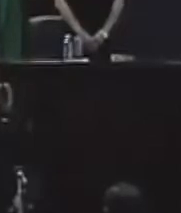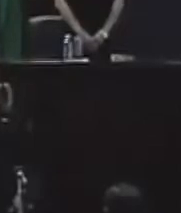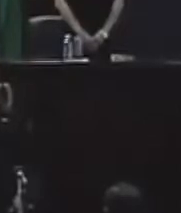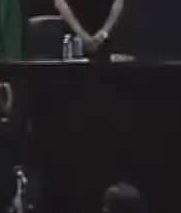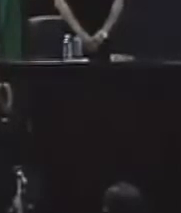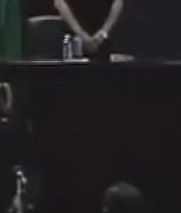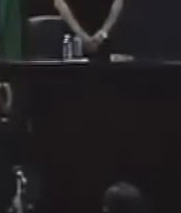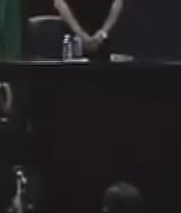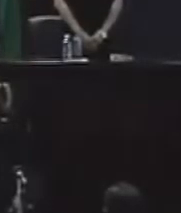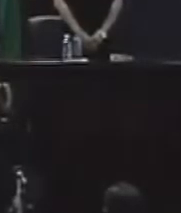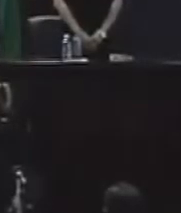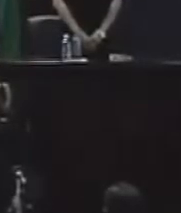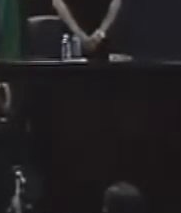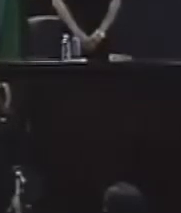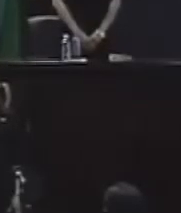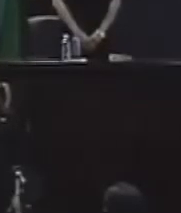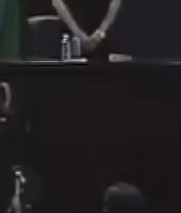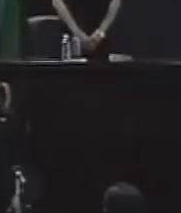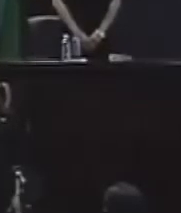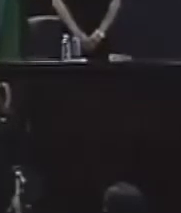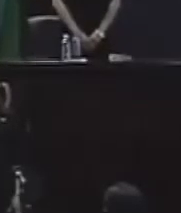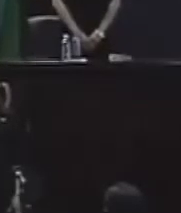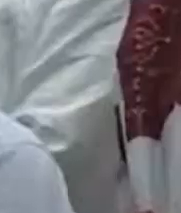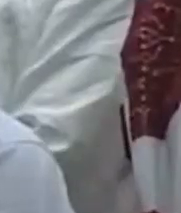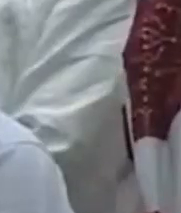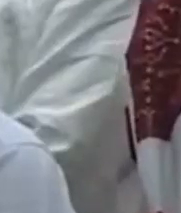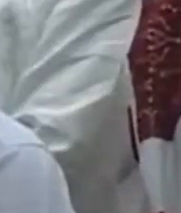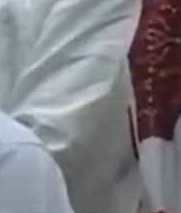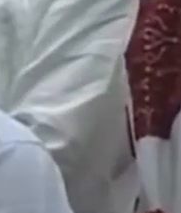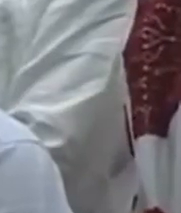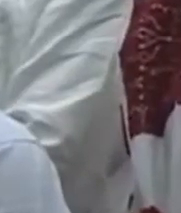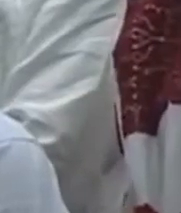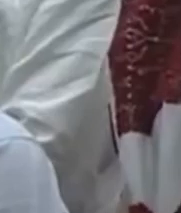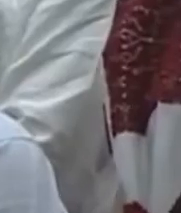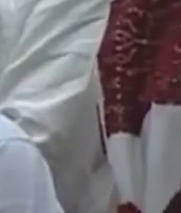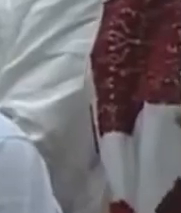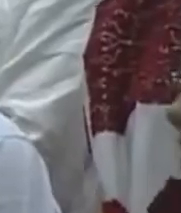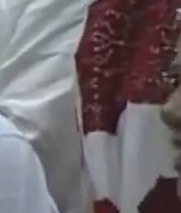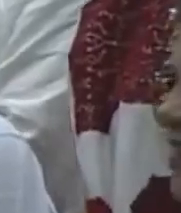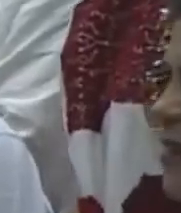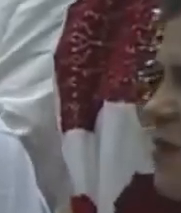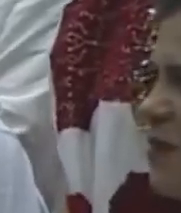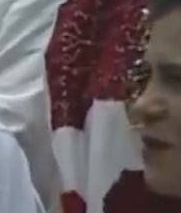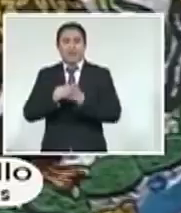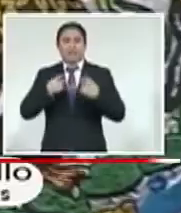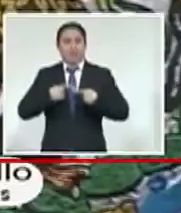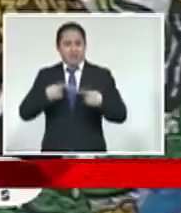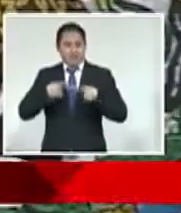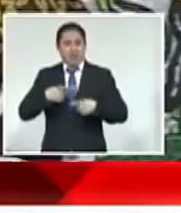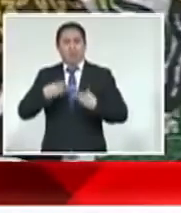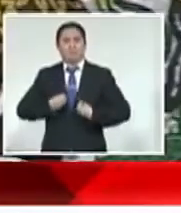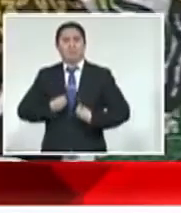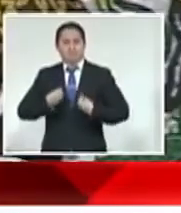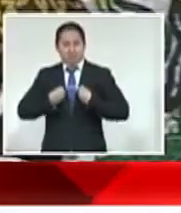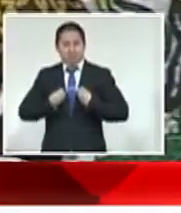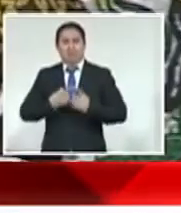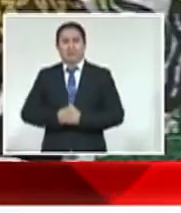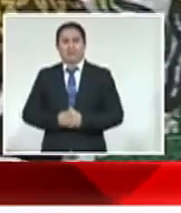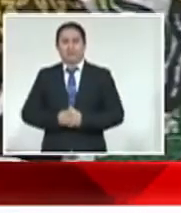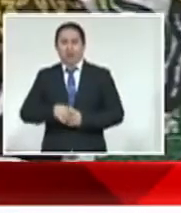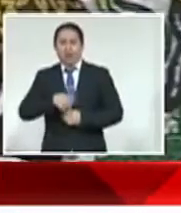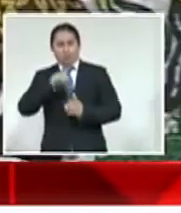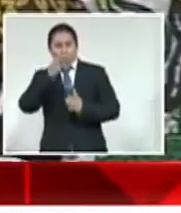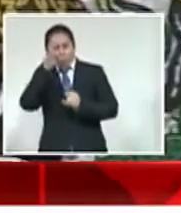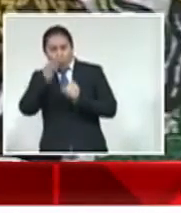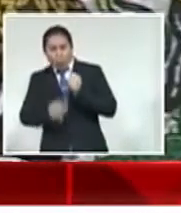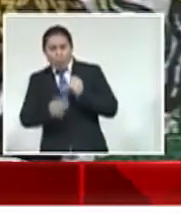seguridad, misma que desde el inicio de su administración fue una de sus mayores prioridades, dijo. En el último reporte presentado